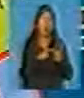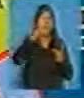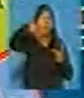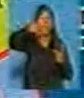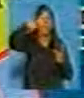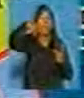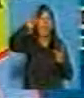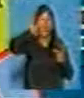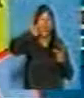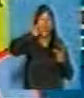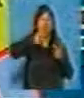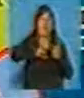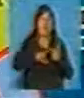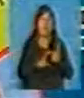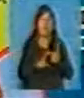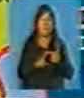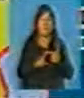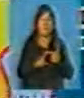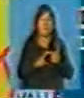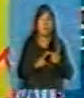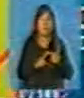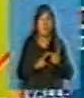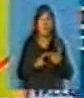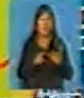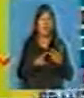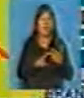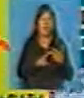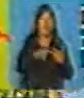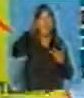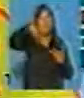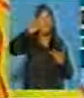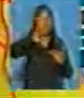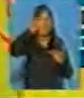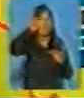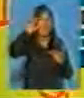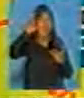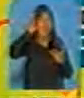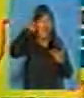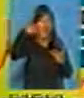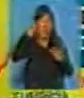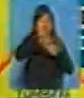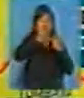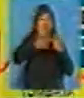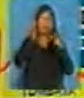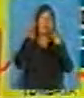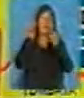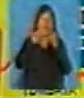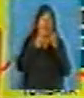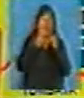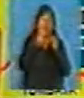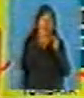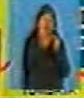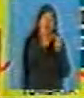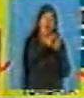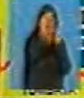PRO, que armó la alianza con el Frente Jujeño Cambiemos, y José Luis Martiarena del Frente Justicialista. Así